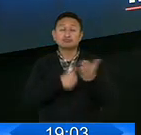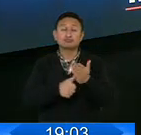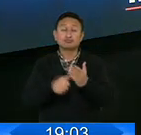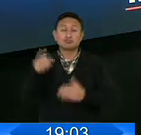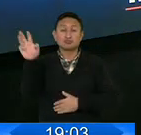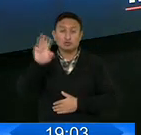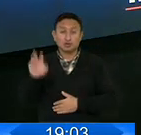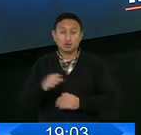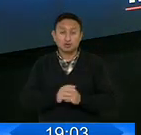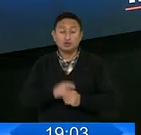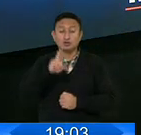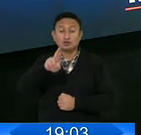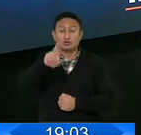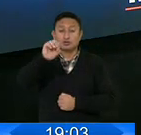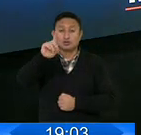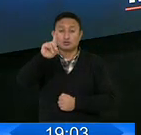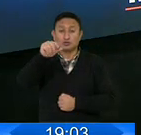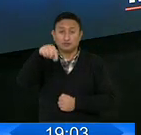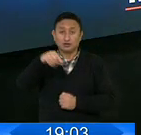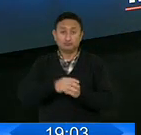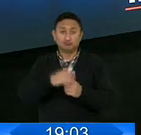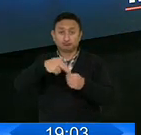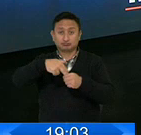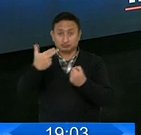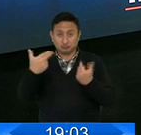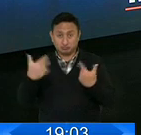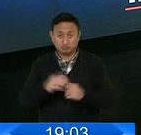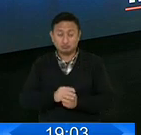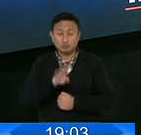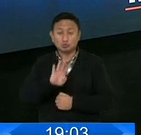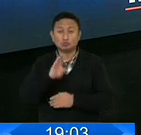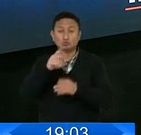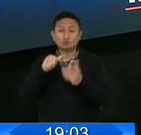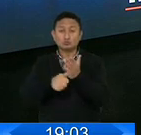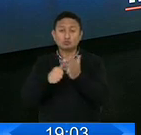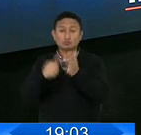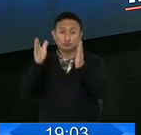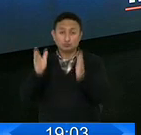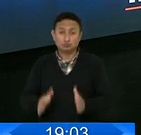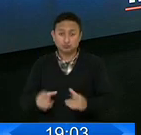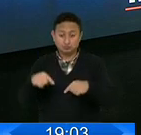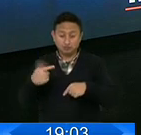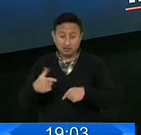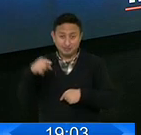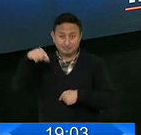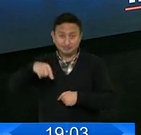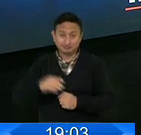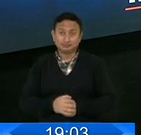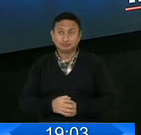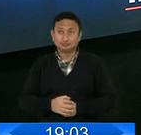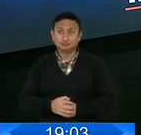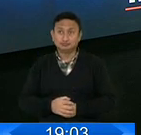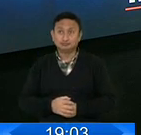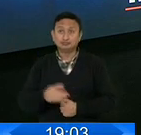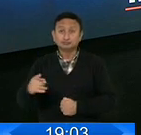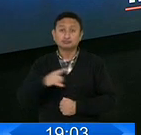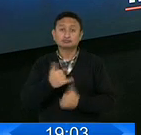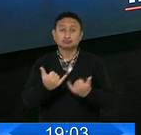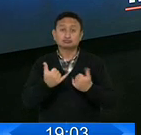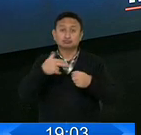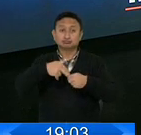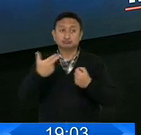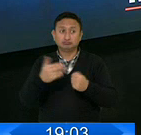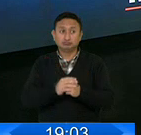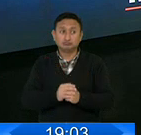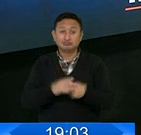al Ministerio de Salud, ya son cuatro los ministros que han pasado por esta cartera de Estado. Farfán sale de la entidad en medio